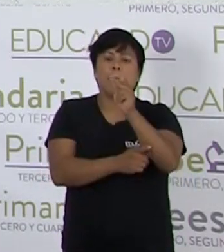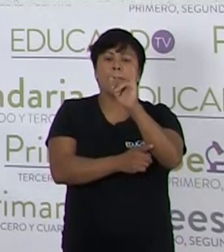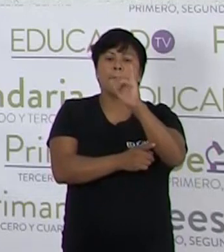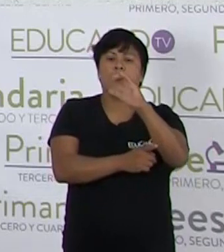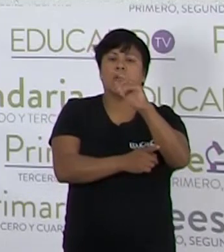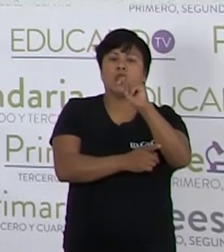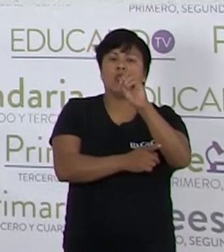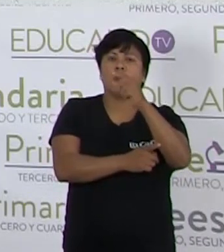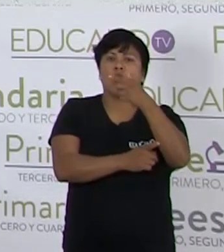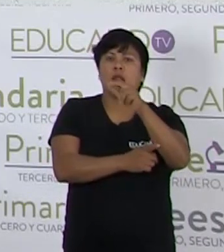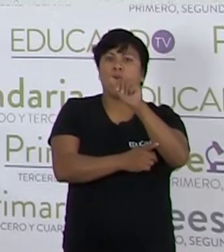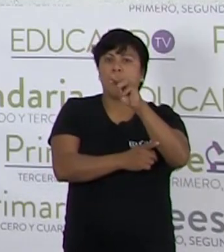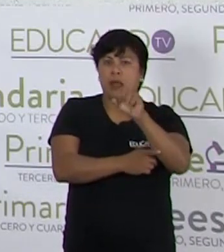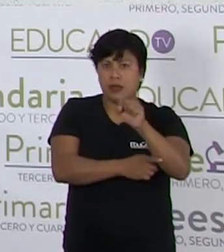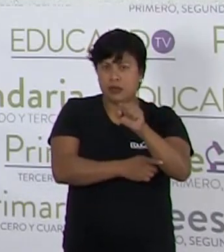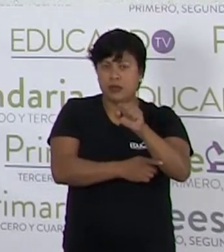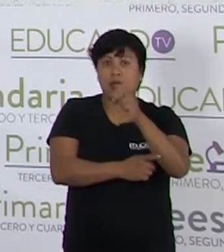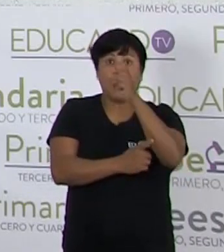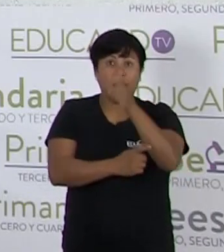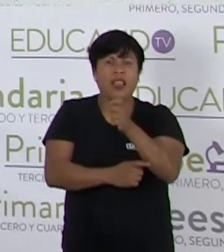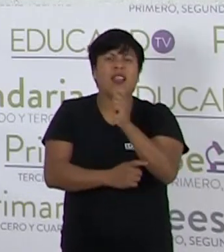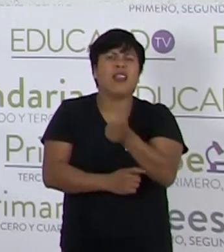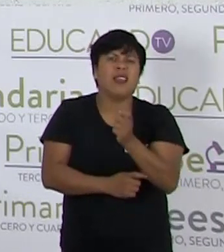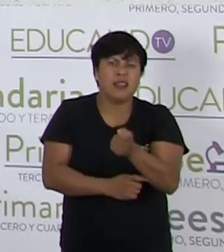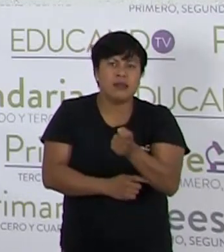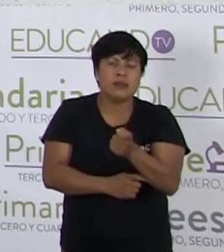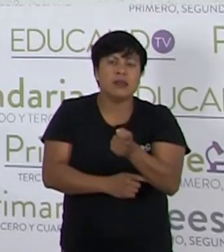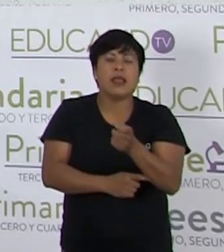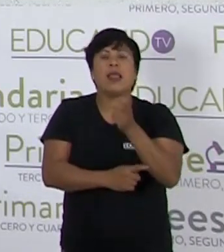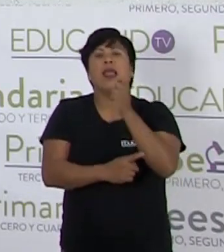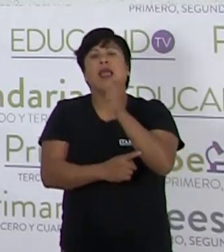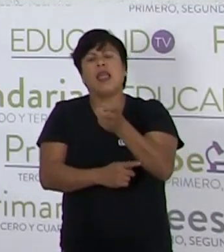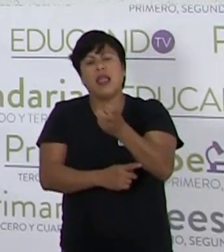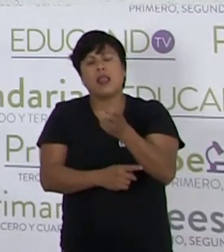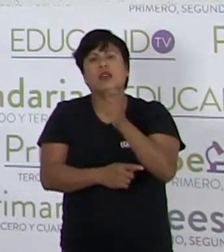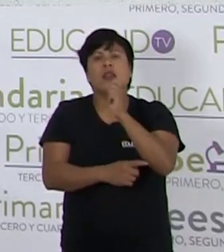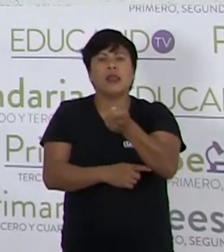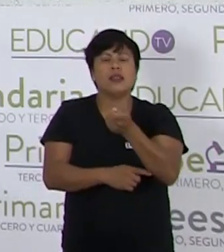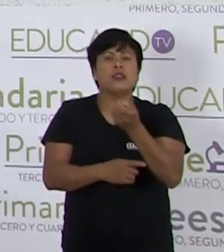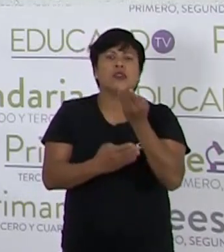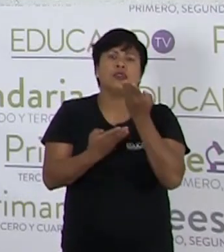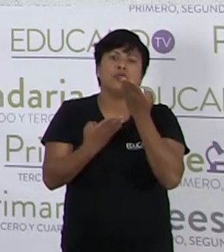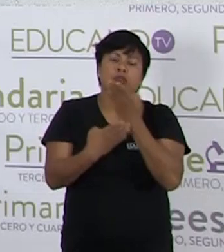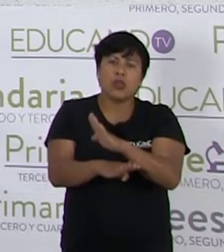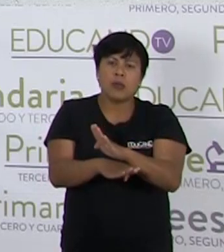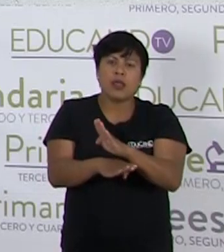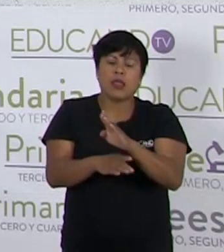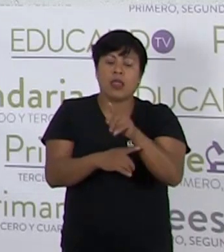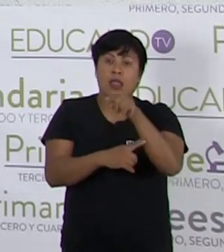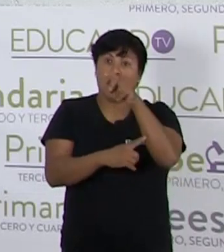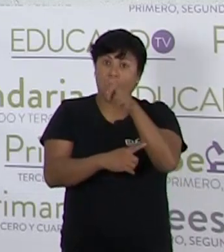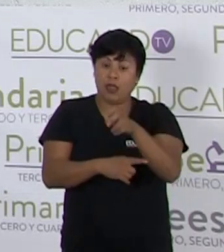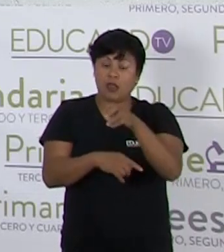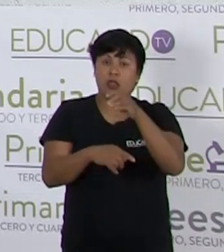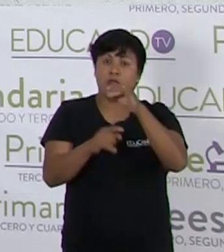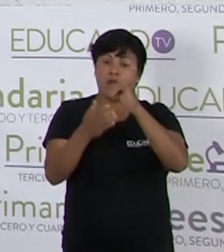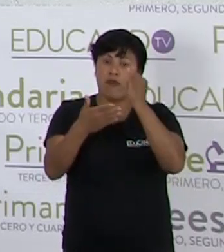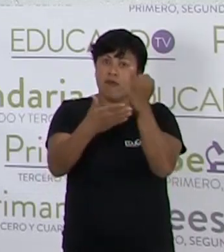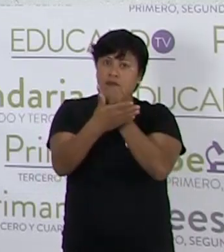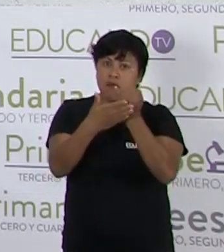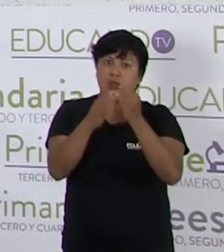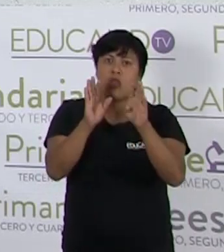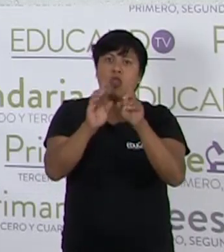pictogramas. Y un pictograma es aquel en donde un símbolo, bueno, si hablamos